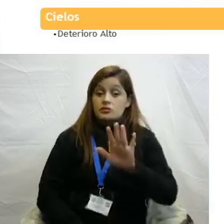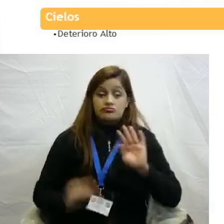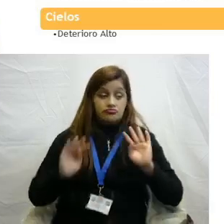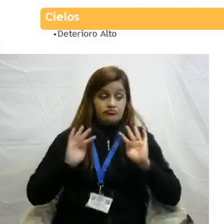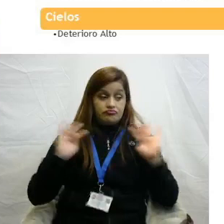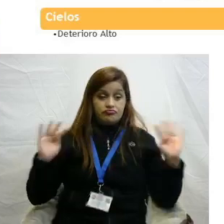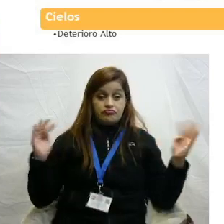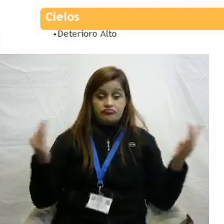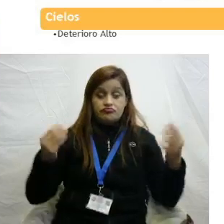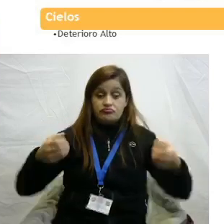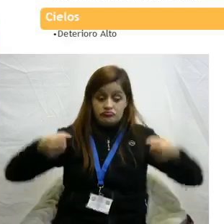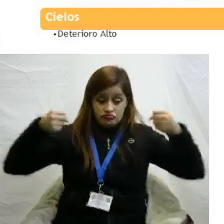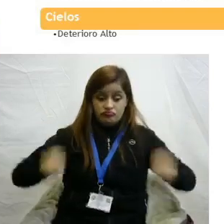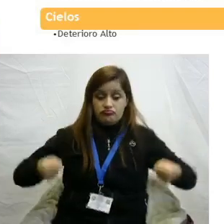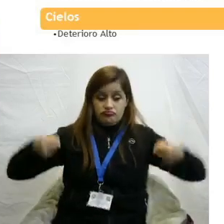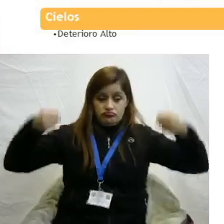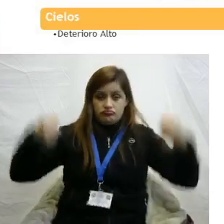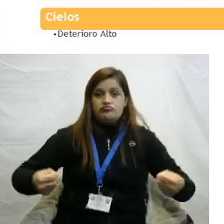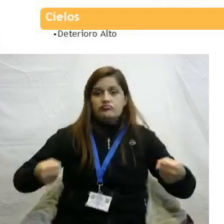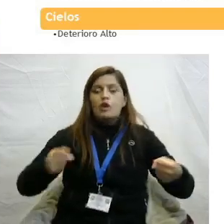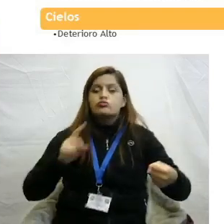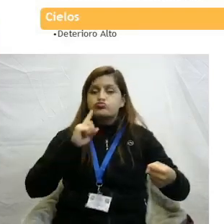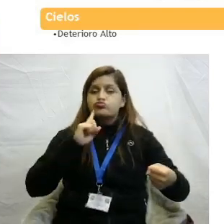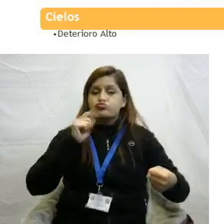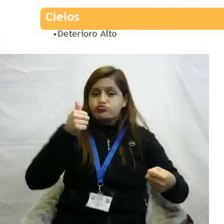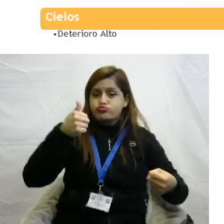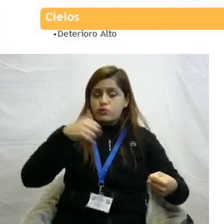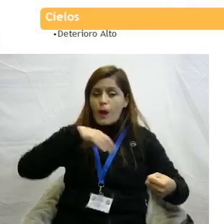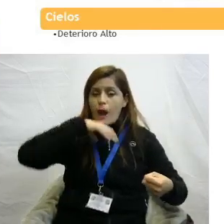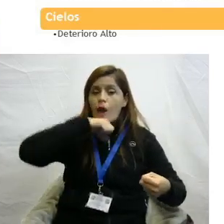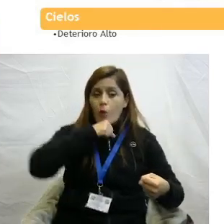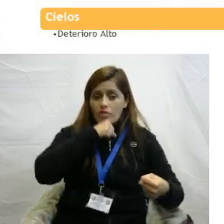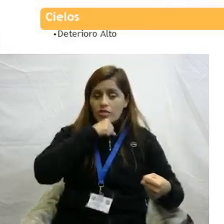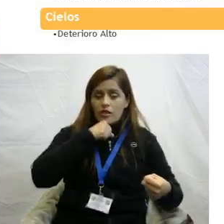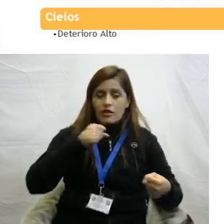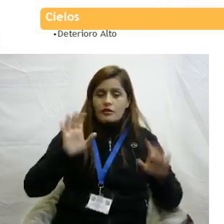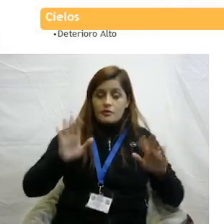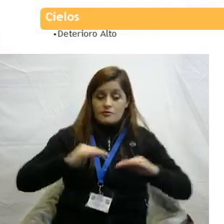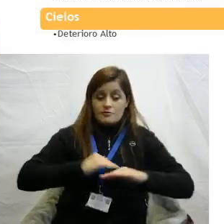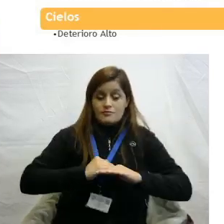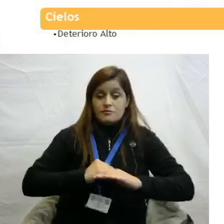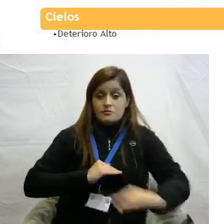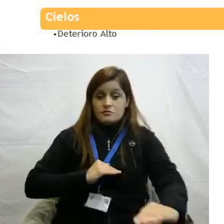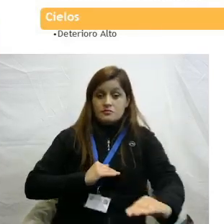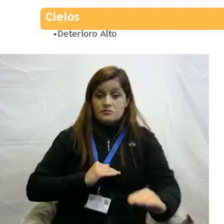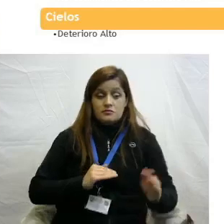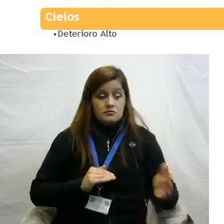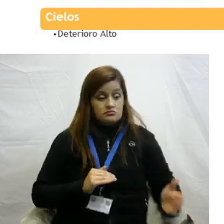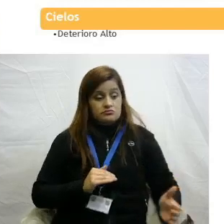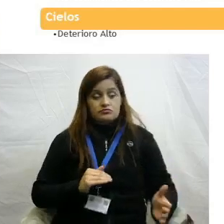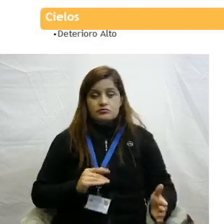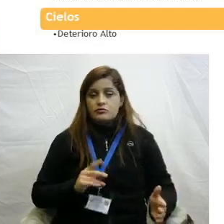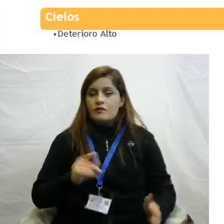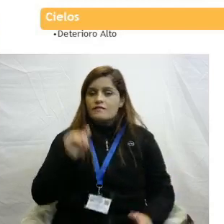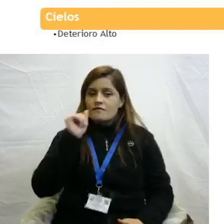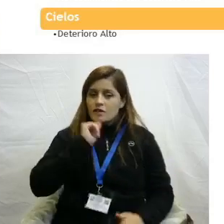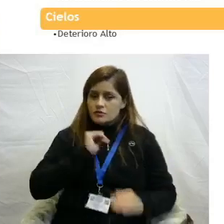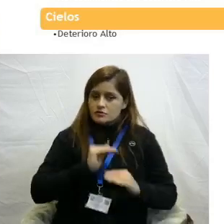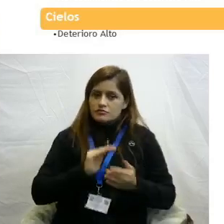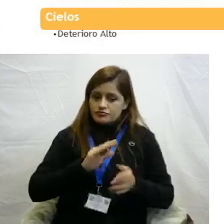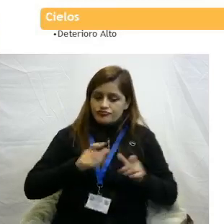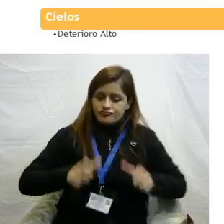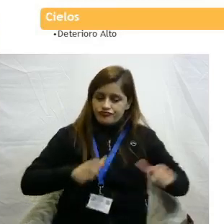resistente vertical está todavía en buen estado, eso está salvable. Los pisos, hormigón sin revestimiento, la